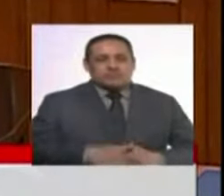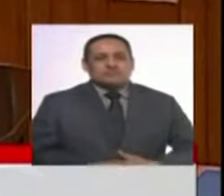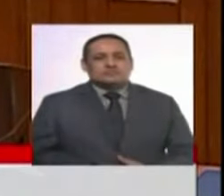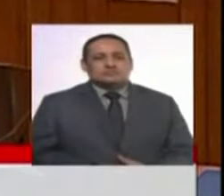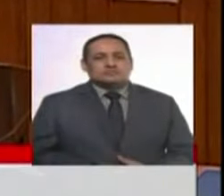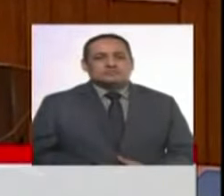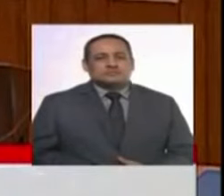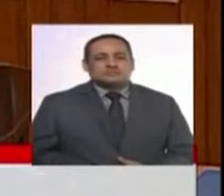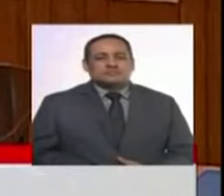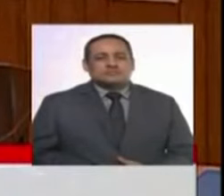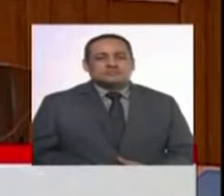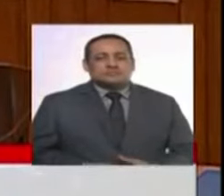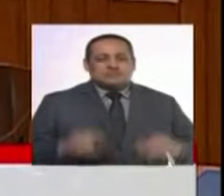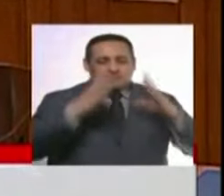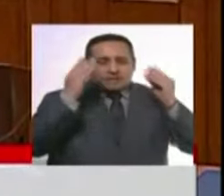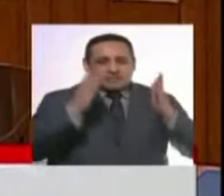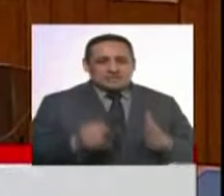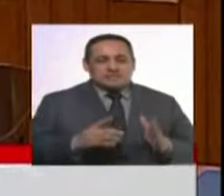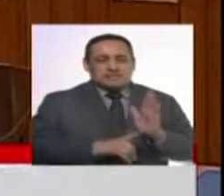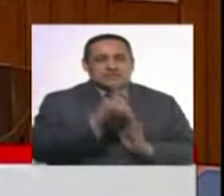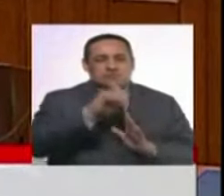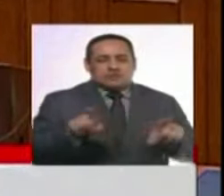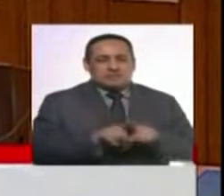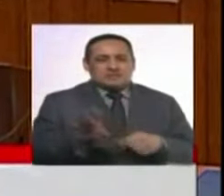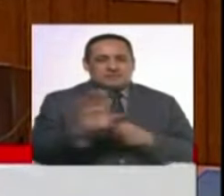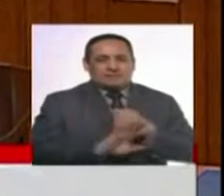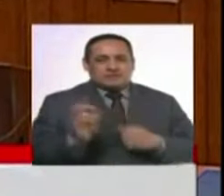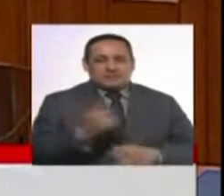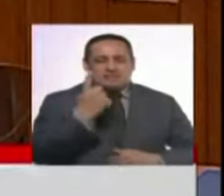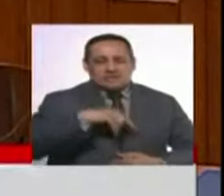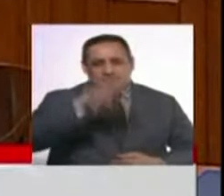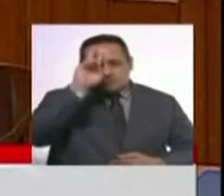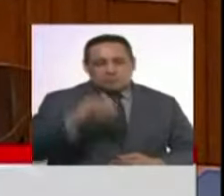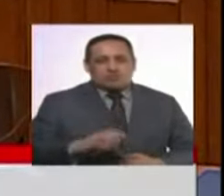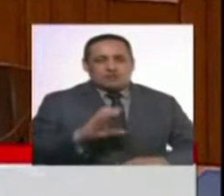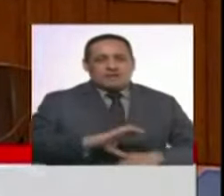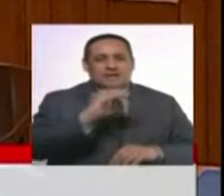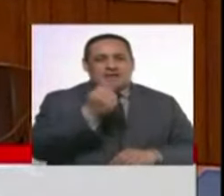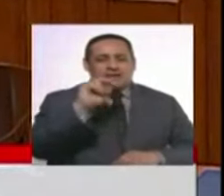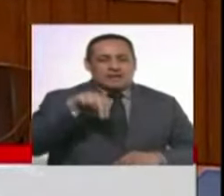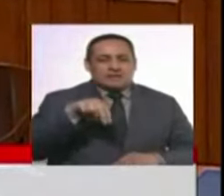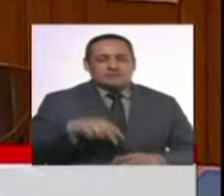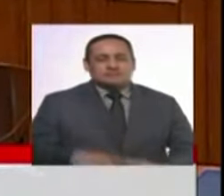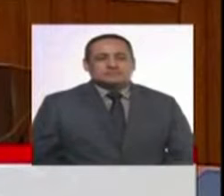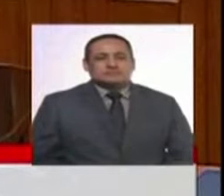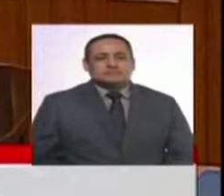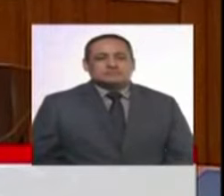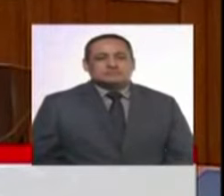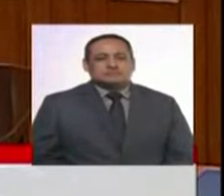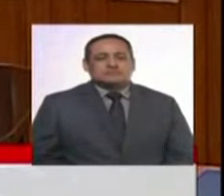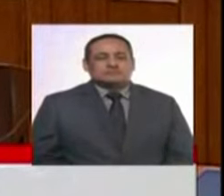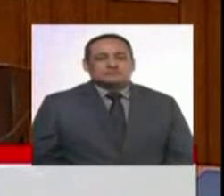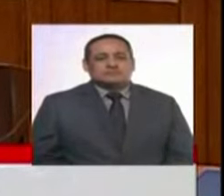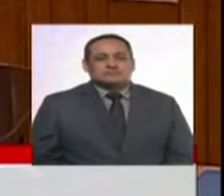Perú magister en desarrollo y defensa nacional por el centro de alto de estudios nacionales